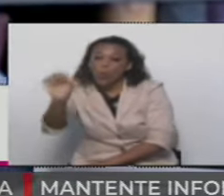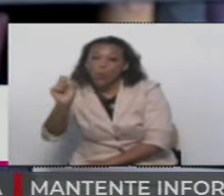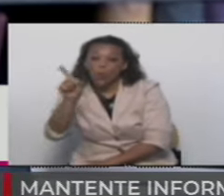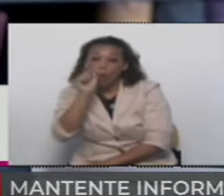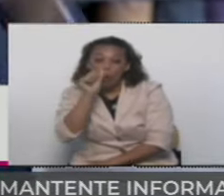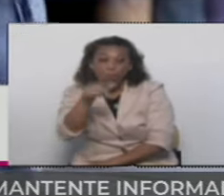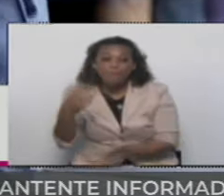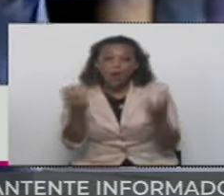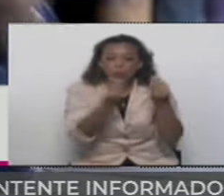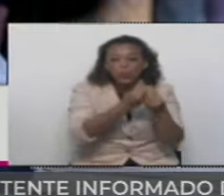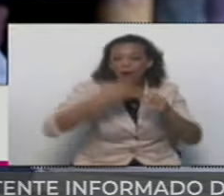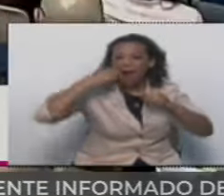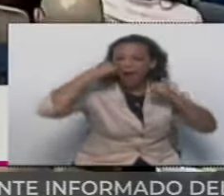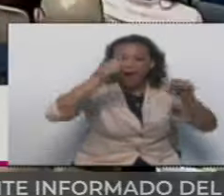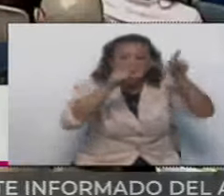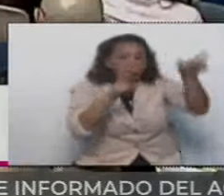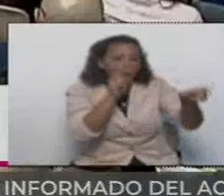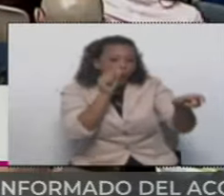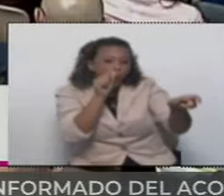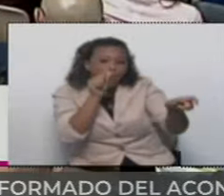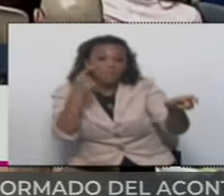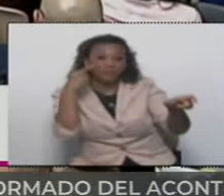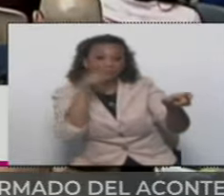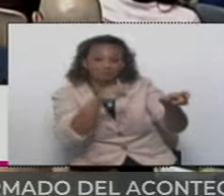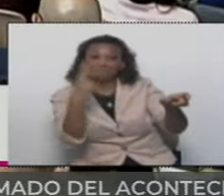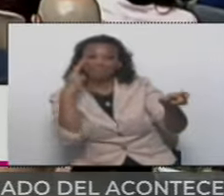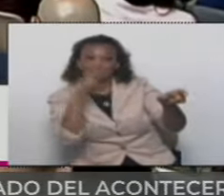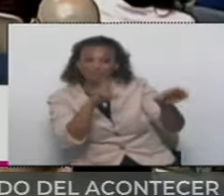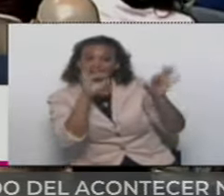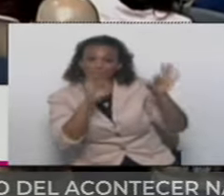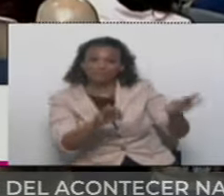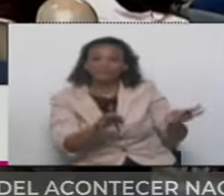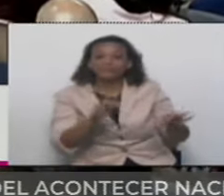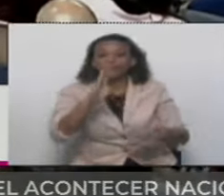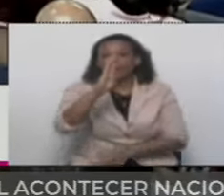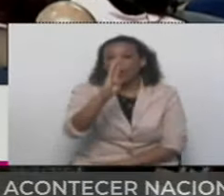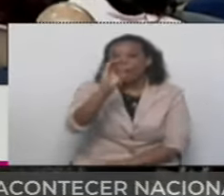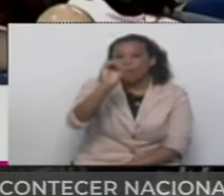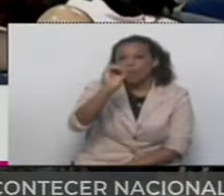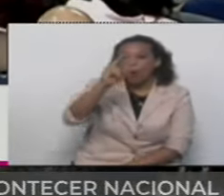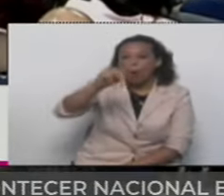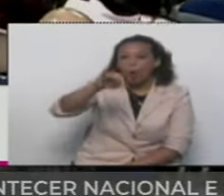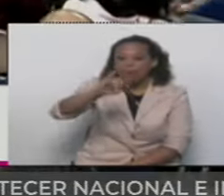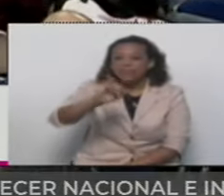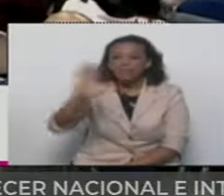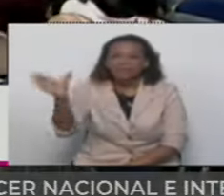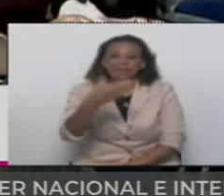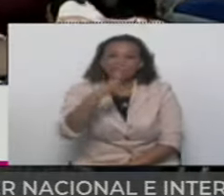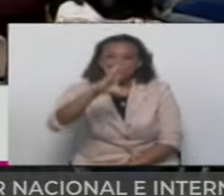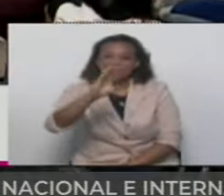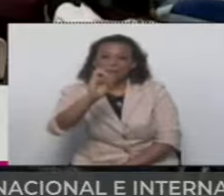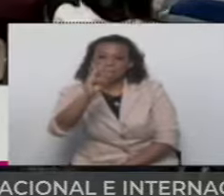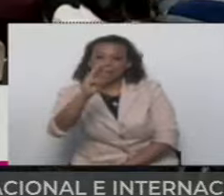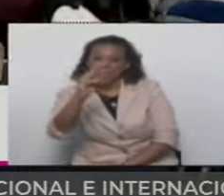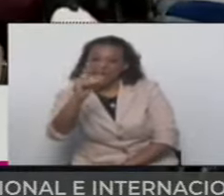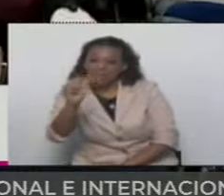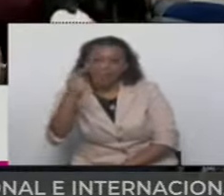señor, el gran... ¿Usted lo dice o lo digo yo? Boni Cepeda. Un aplauso para Boni Cepeda. Boni.